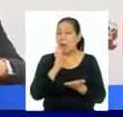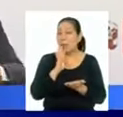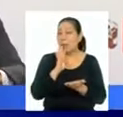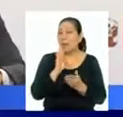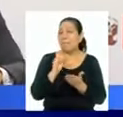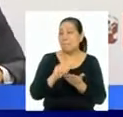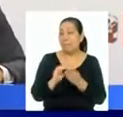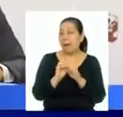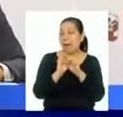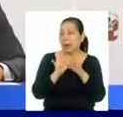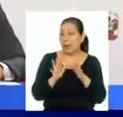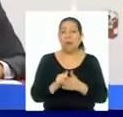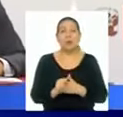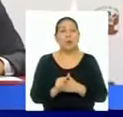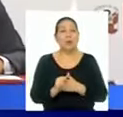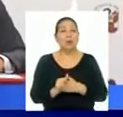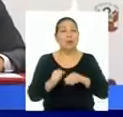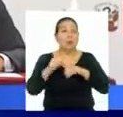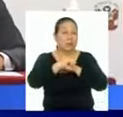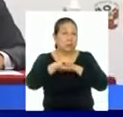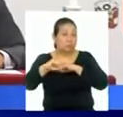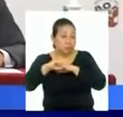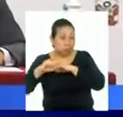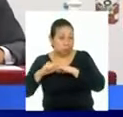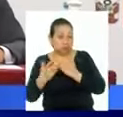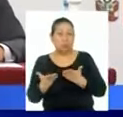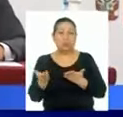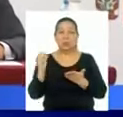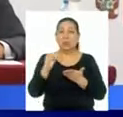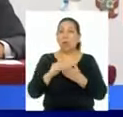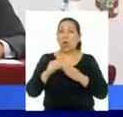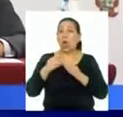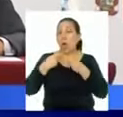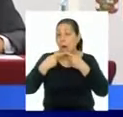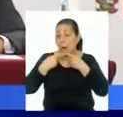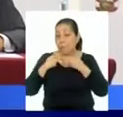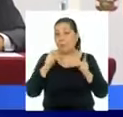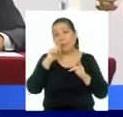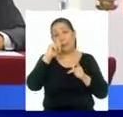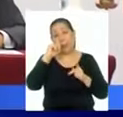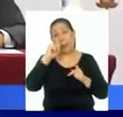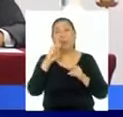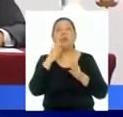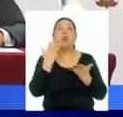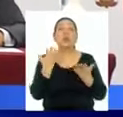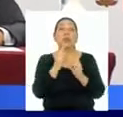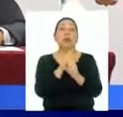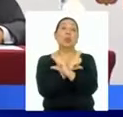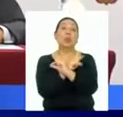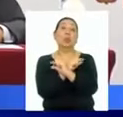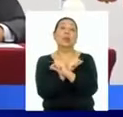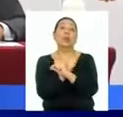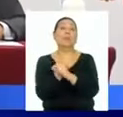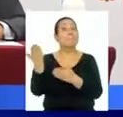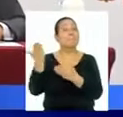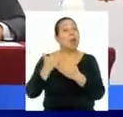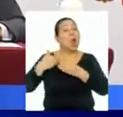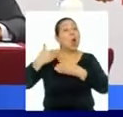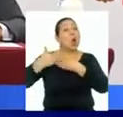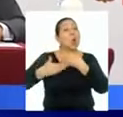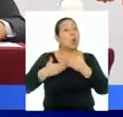Hace poco el Ministerio Público ha publicado un par de comunicados en el Twitter donde da cuenta del